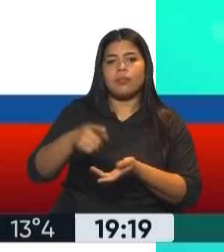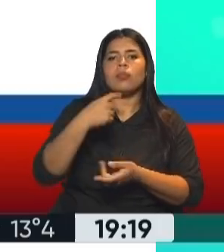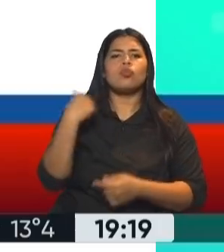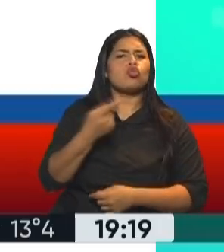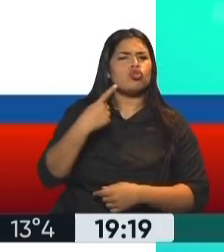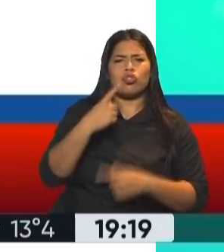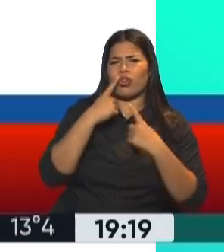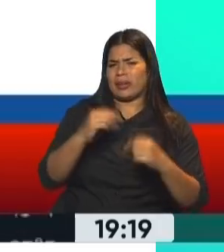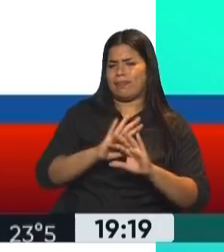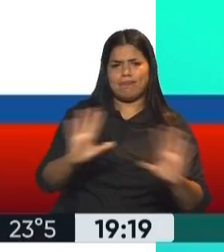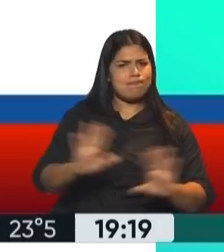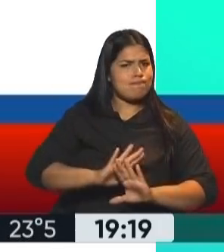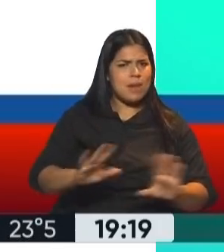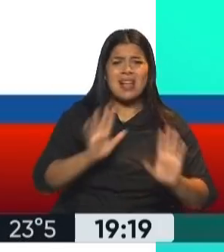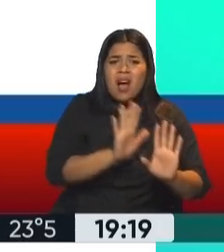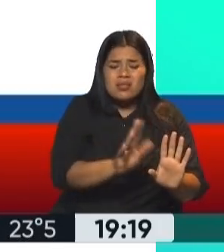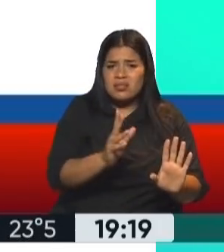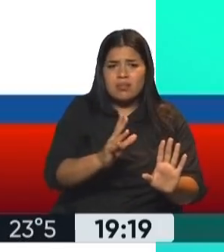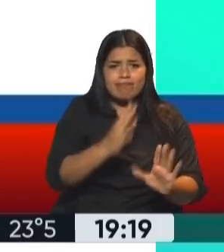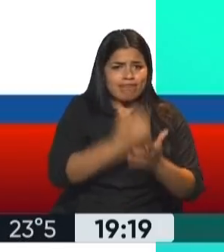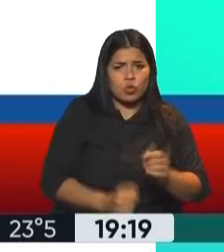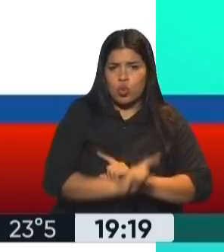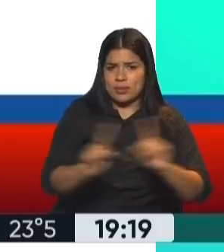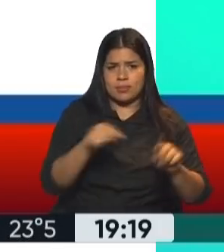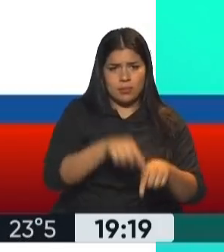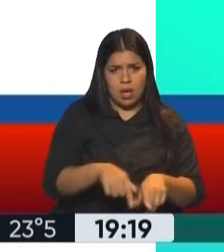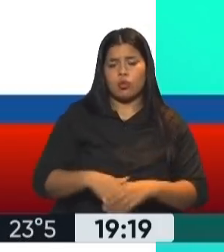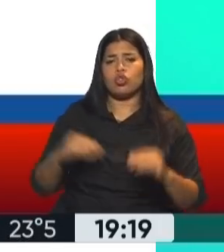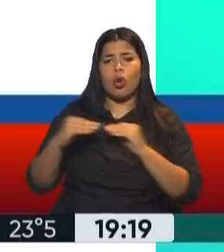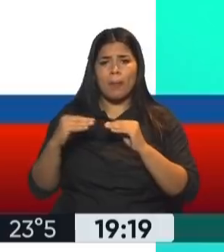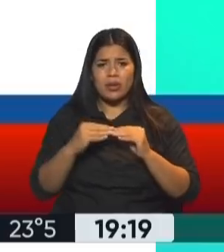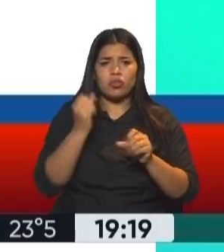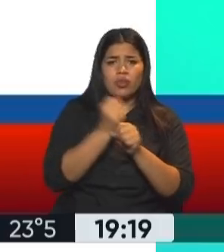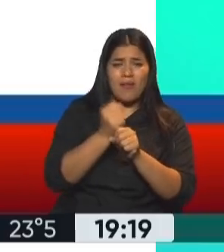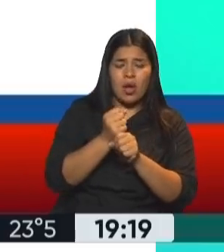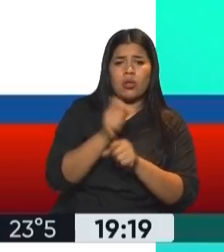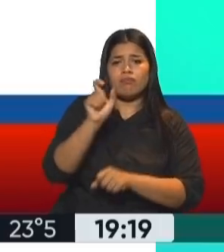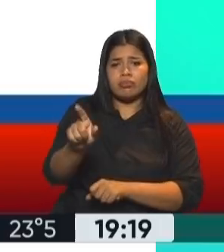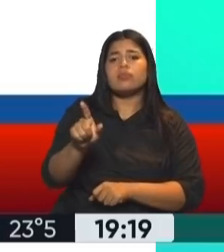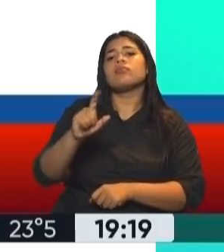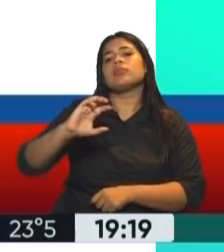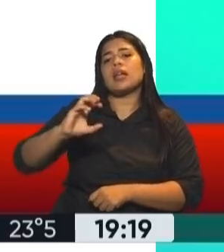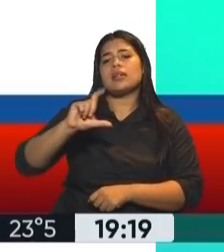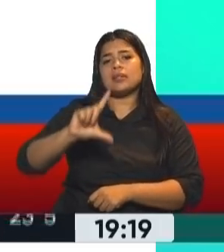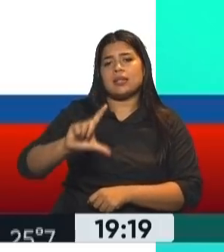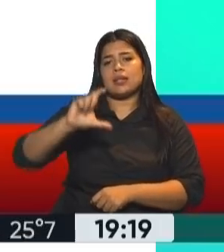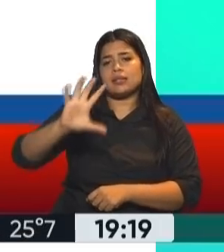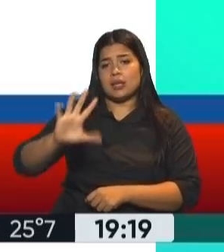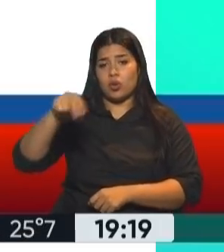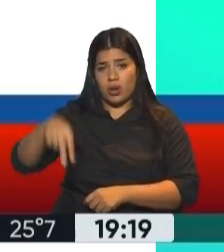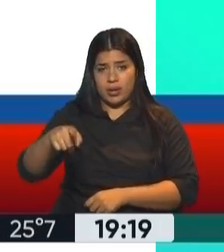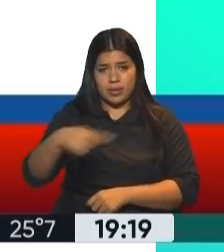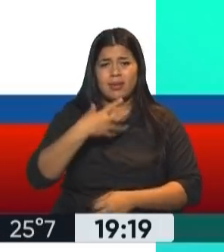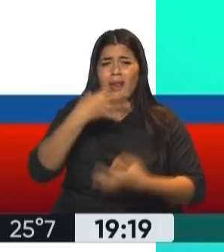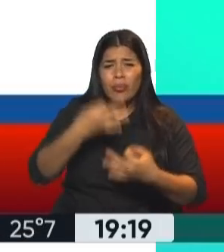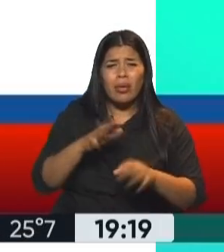expresidente Mauricio Macri frente al colega Nicolás Munafó y los compañeros de trabajadores de C5N. El desprecio por la labor periodística no